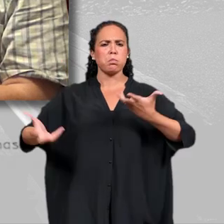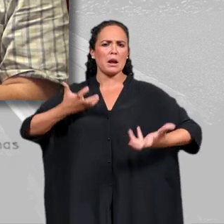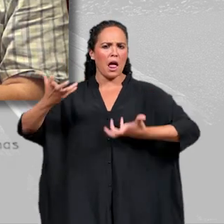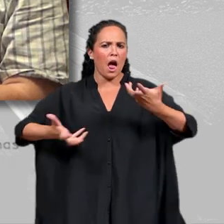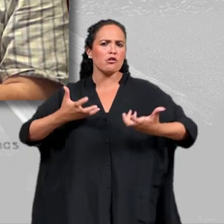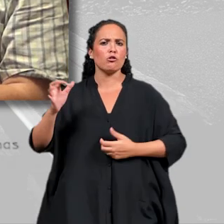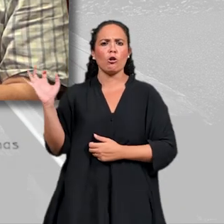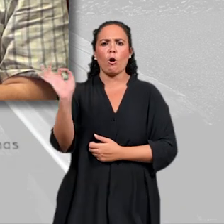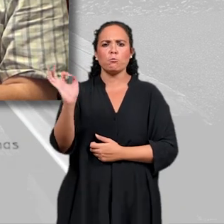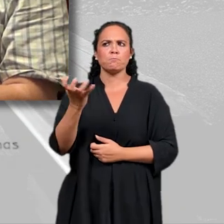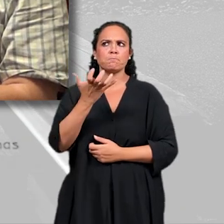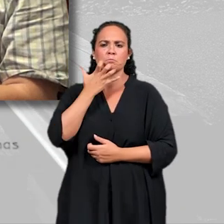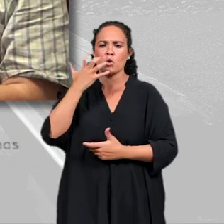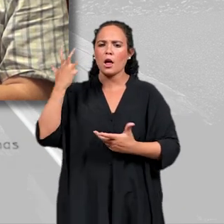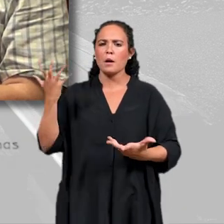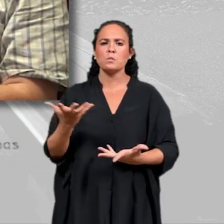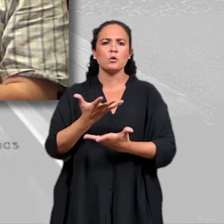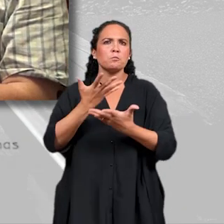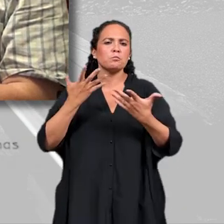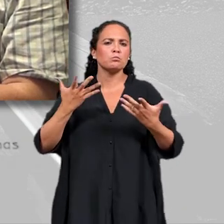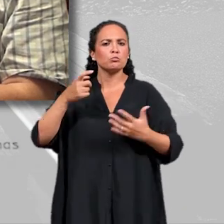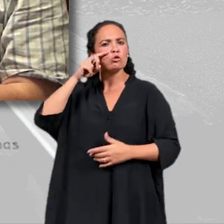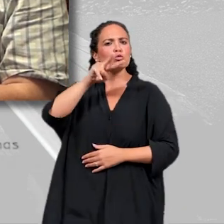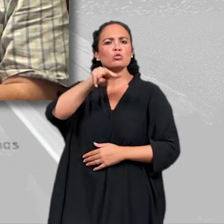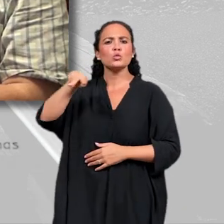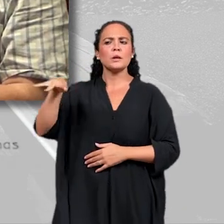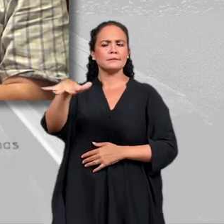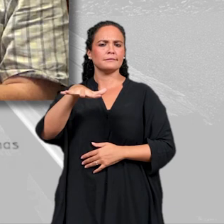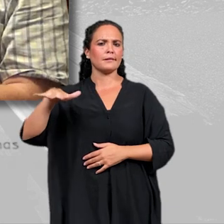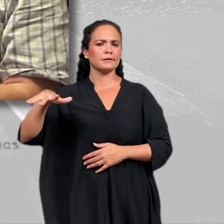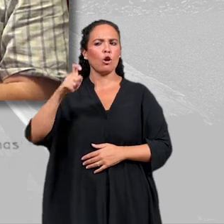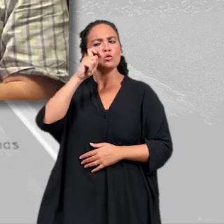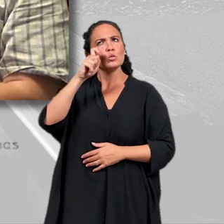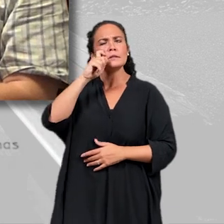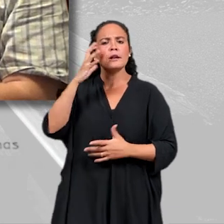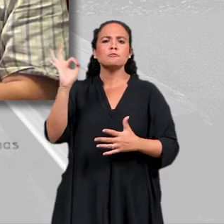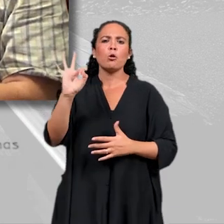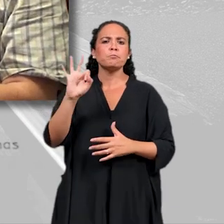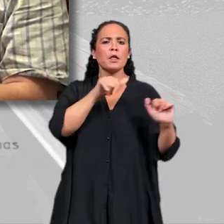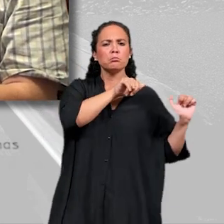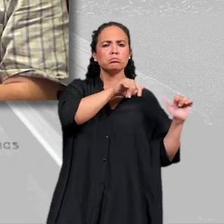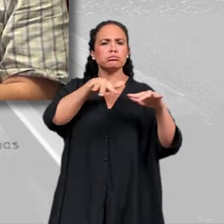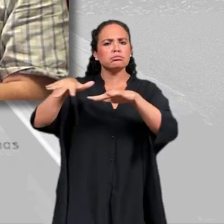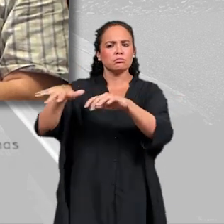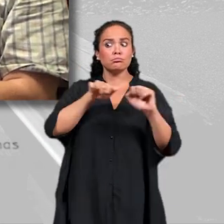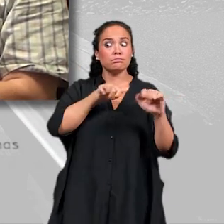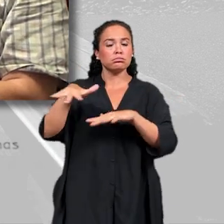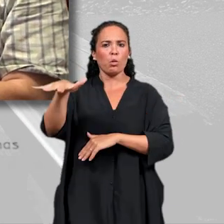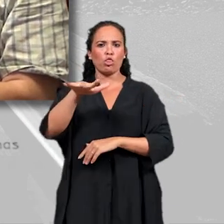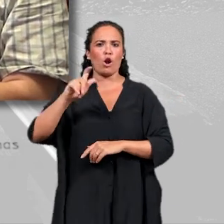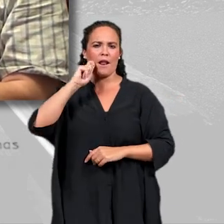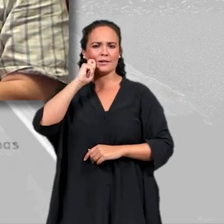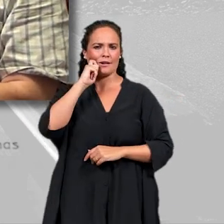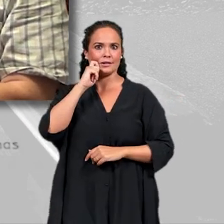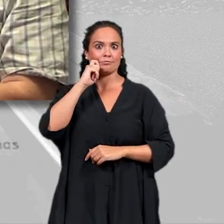de, digamos, turistas, ¿no? Bueno, no turistas, sino de esparcimiento. Se cogió un